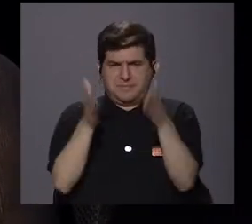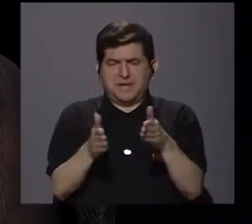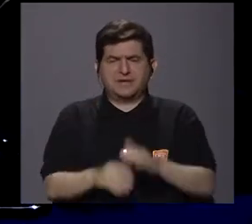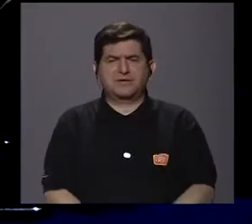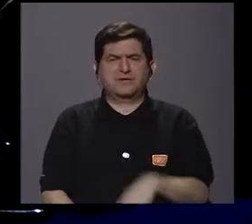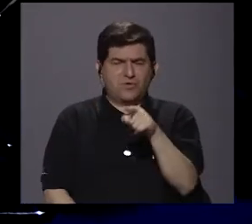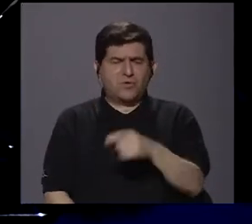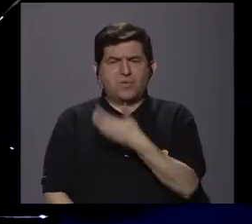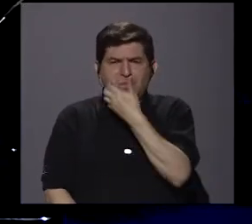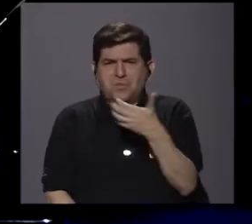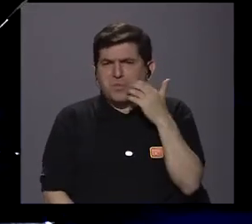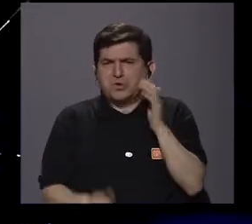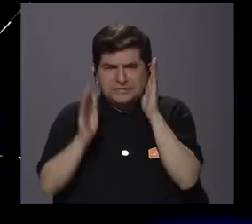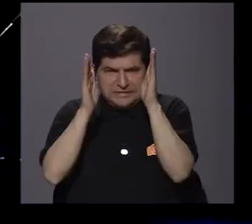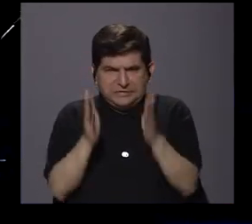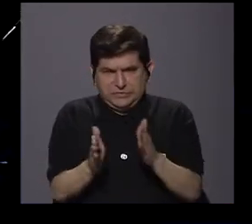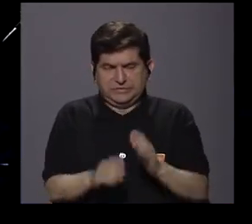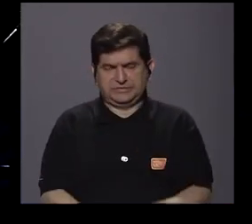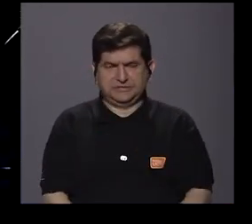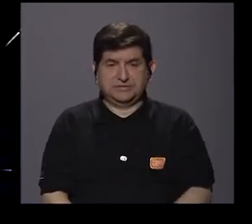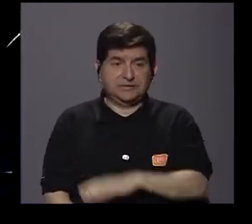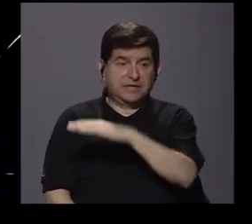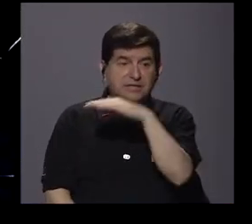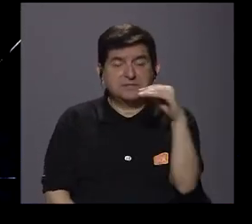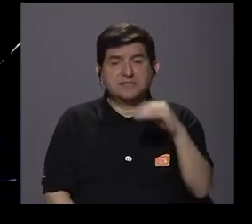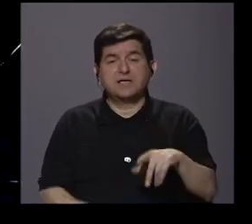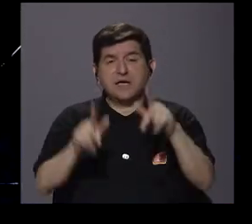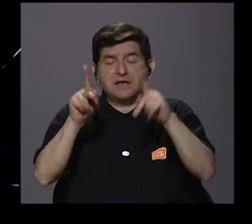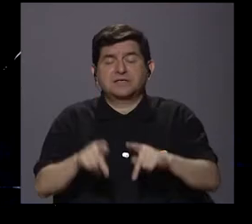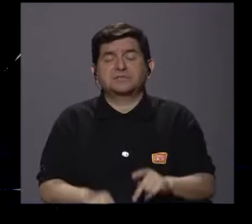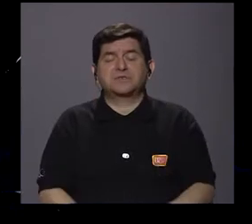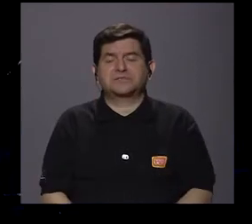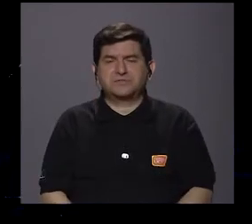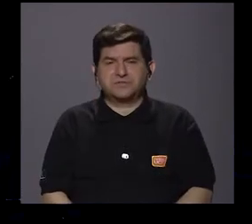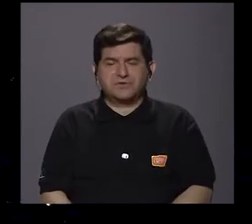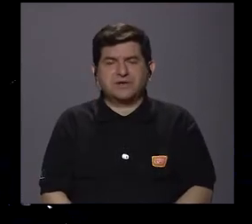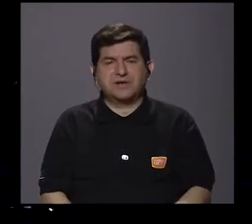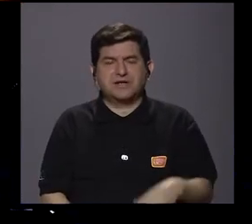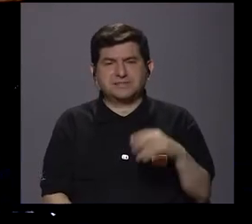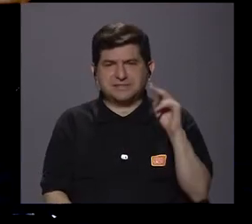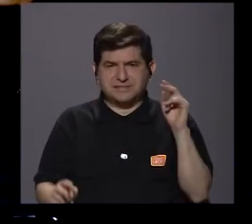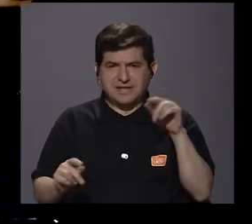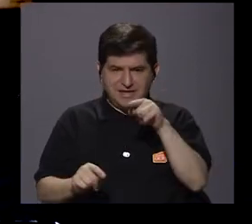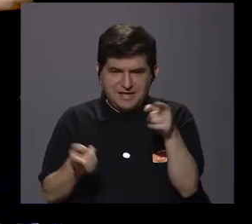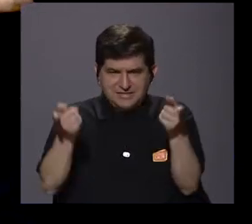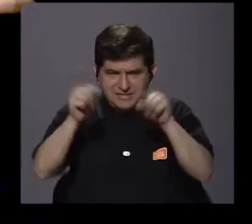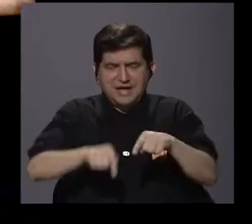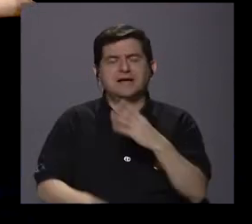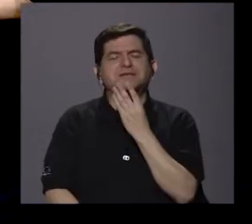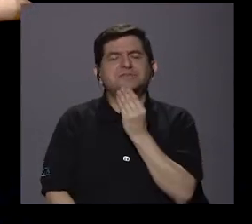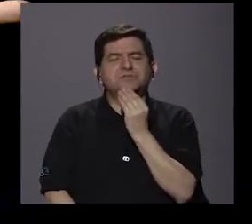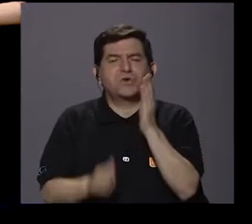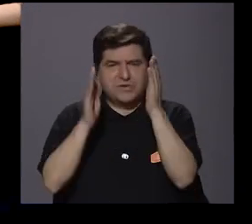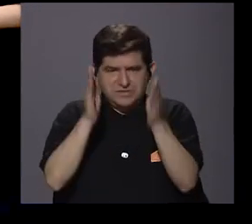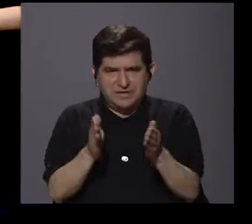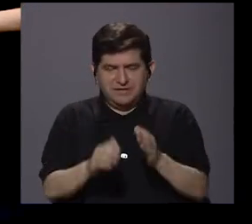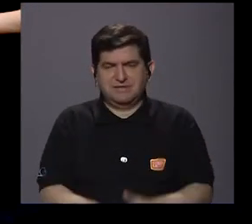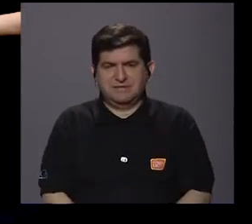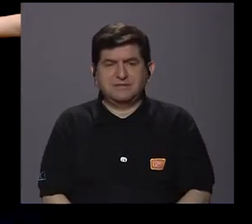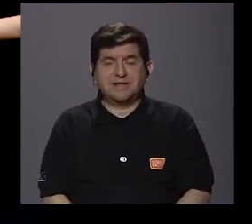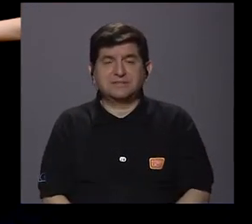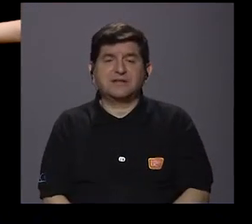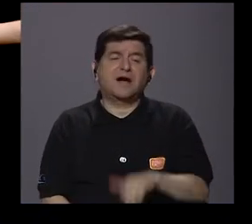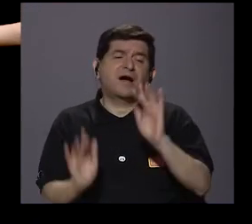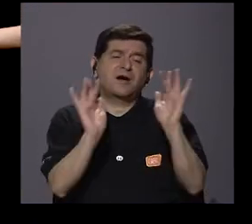como terroristas y a los sionistas, o conocidos por algunos como los israelíes, como